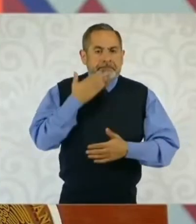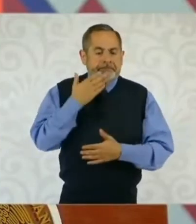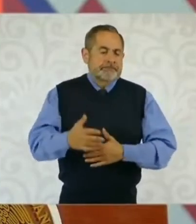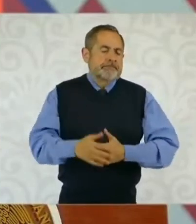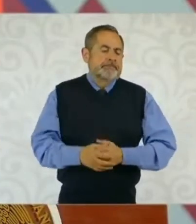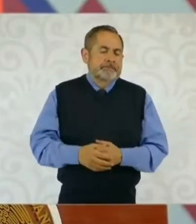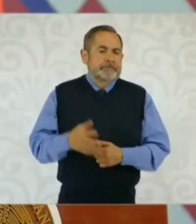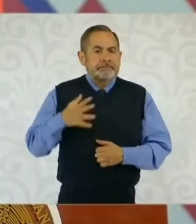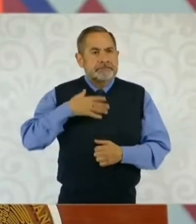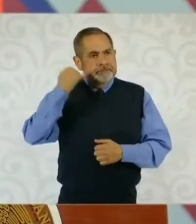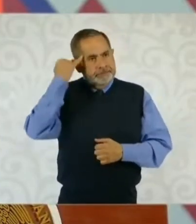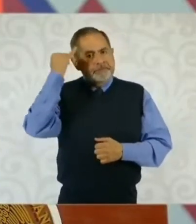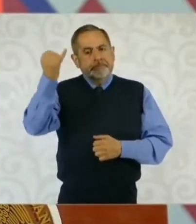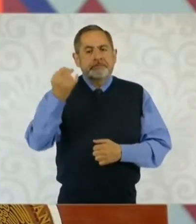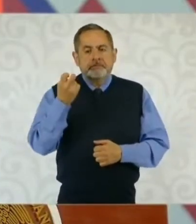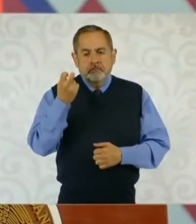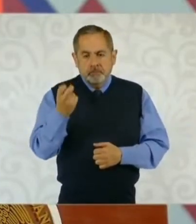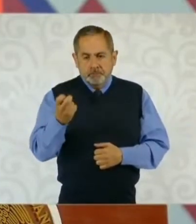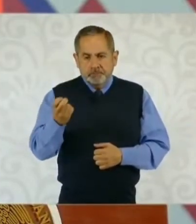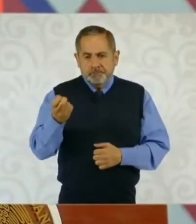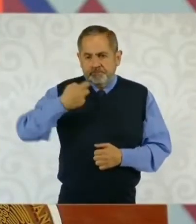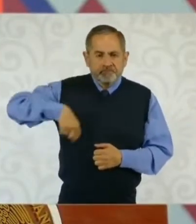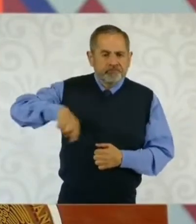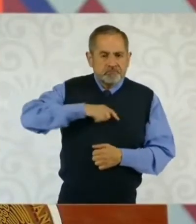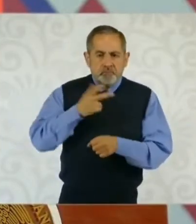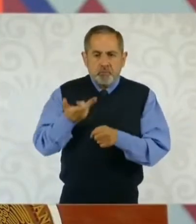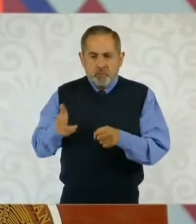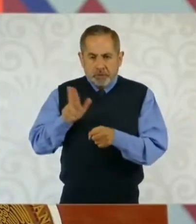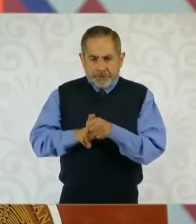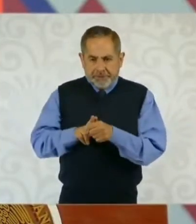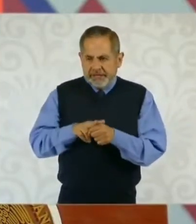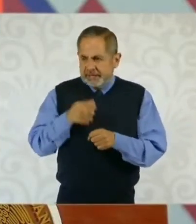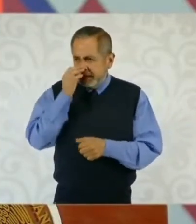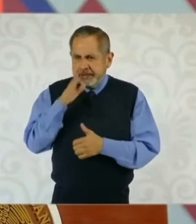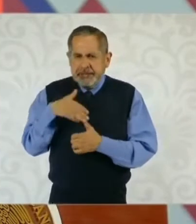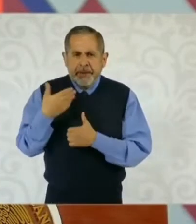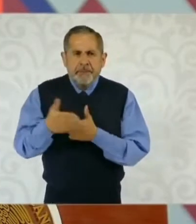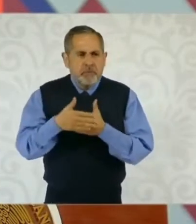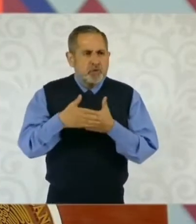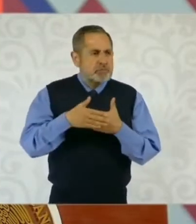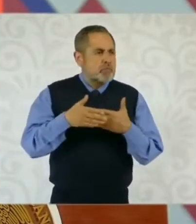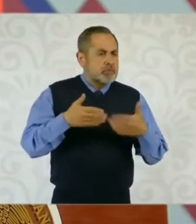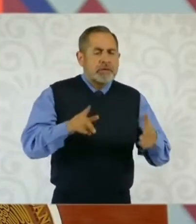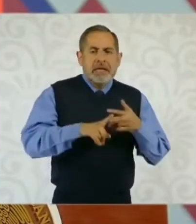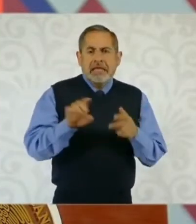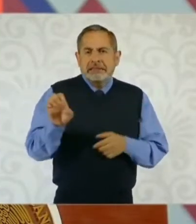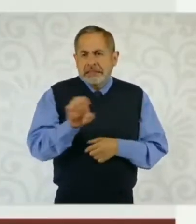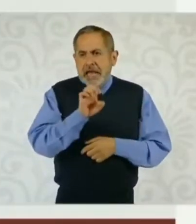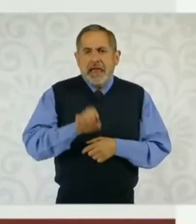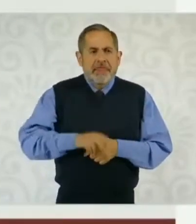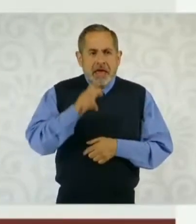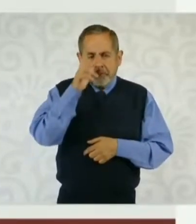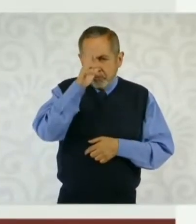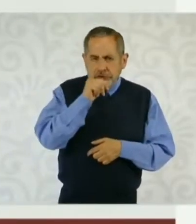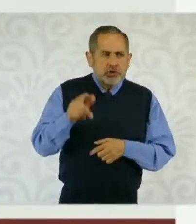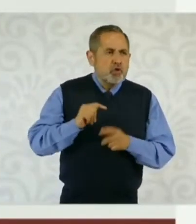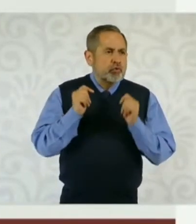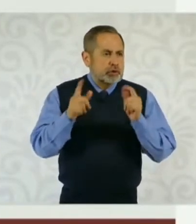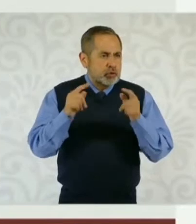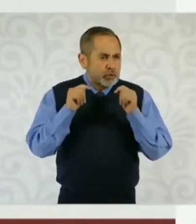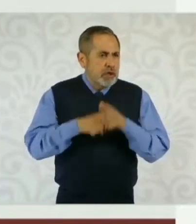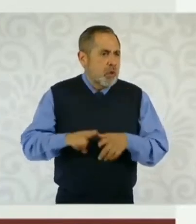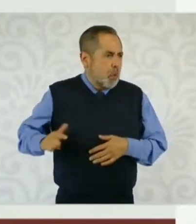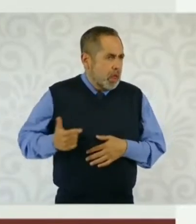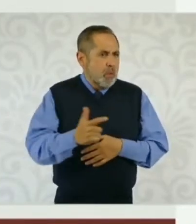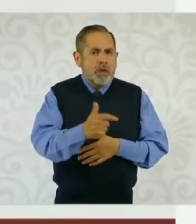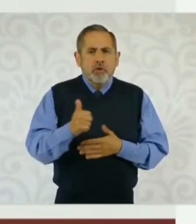este criterio es que para tanto los hospitales de próxima apertura en Ensenada, en Hermosillo, en Tuxtla Gutiérrez, en Ticul, en Guanajuato, en Ciudad